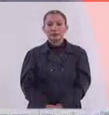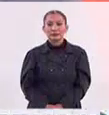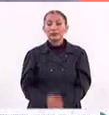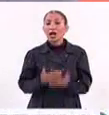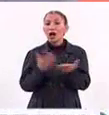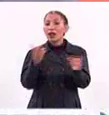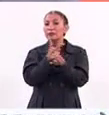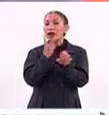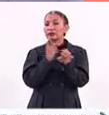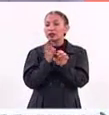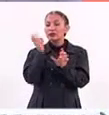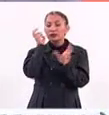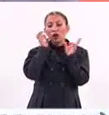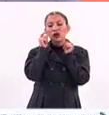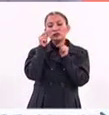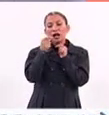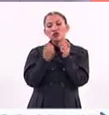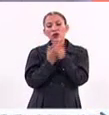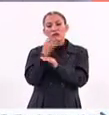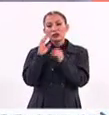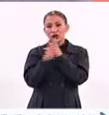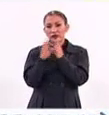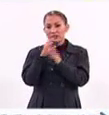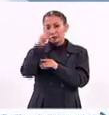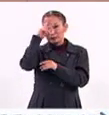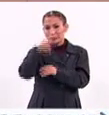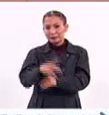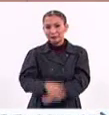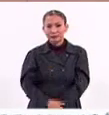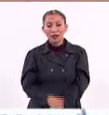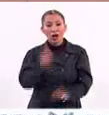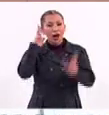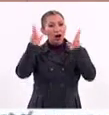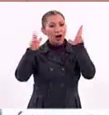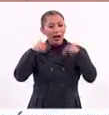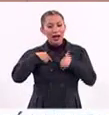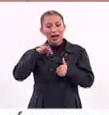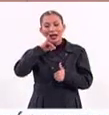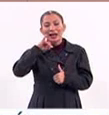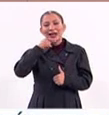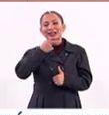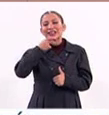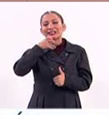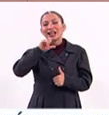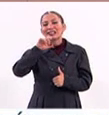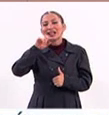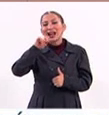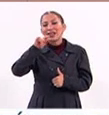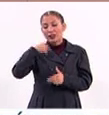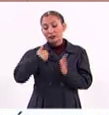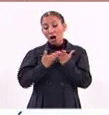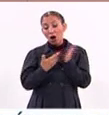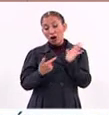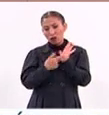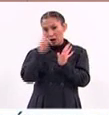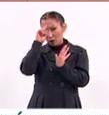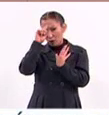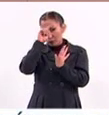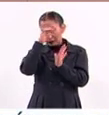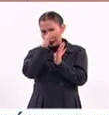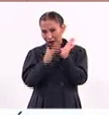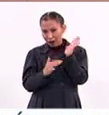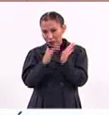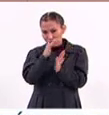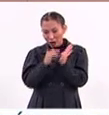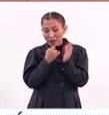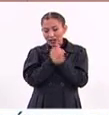Y ahora los invito a que escuchemos La novedad de la patria. Hola, ¿qué tal? Soy Gisela Escalante y en esta ocasión les traigo una propuesta que